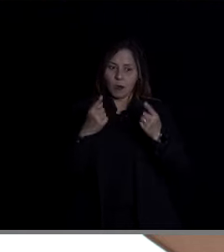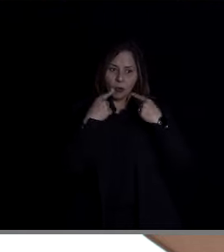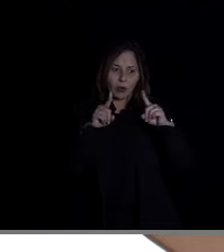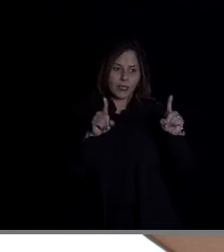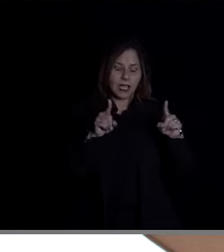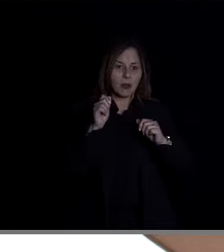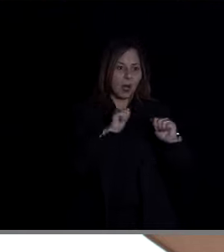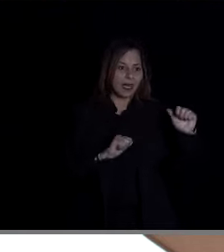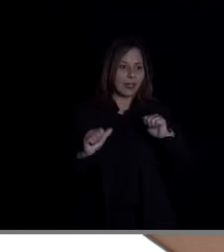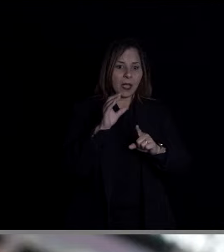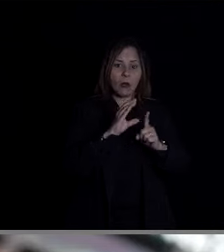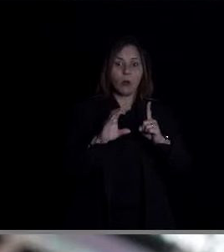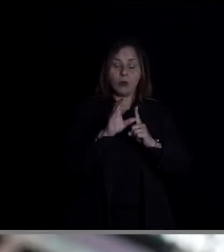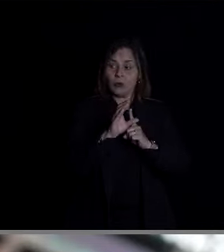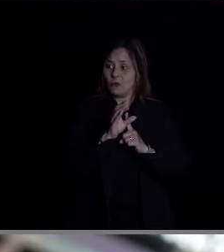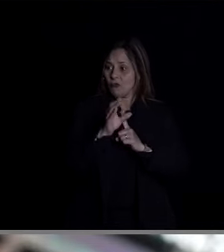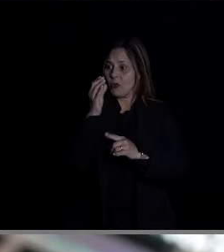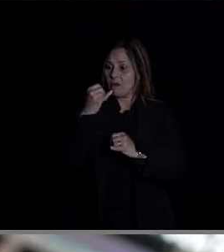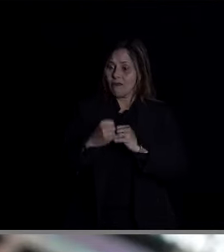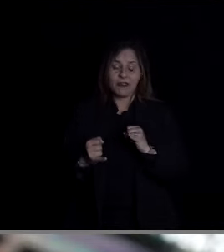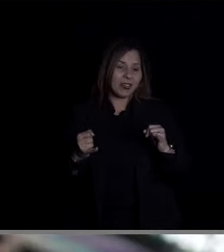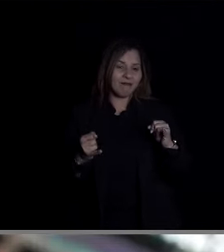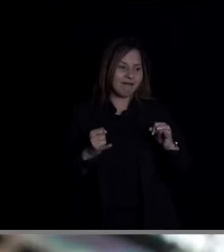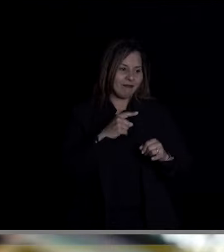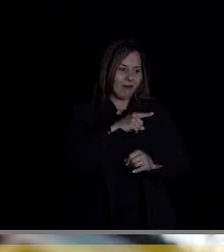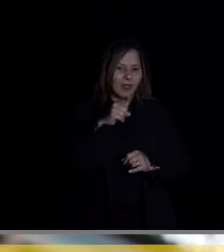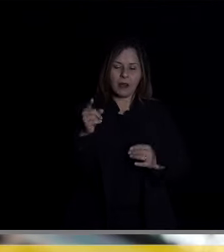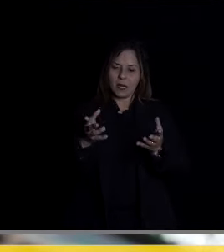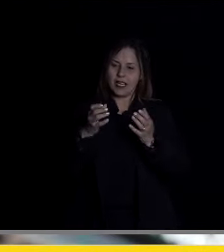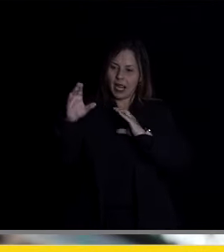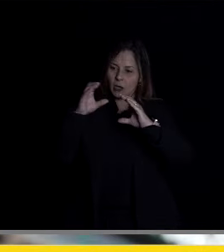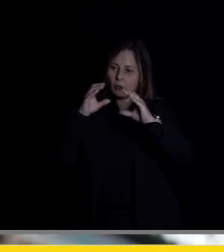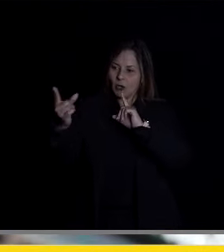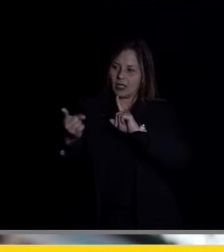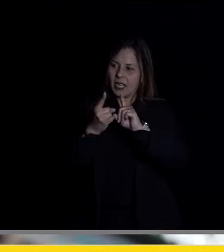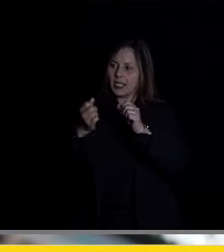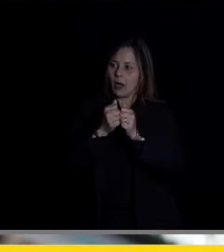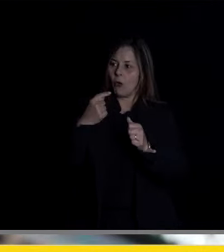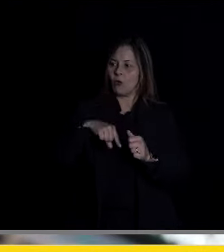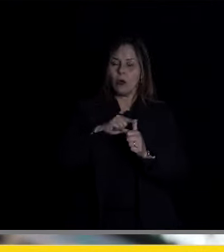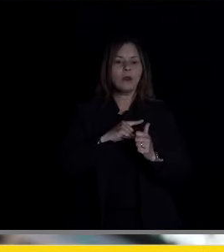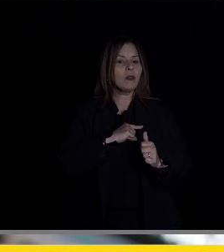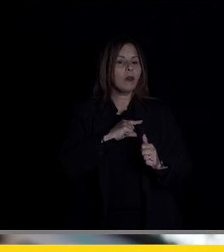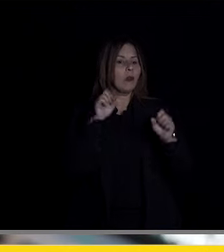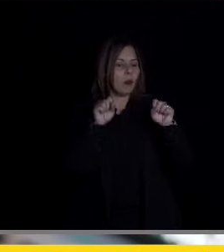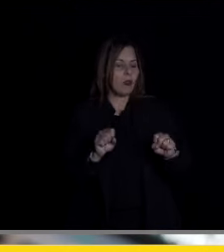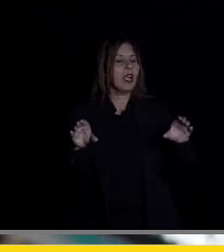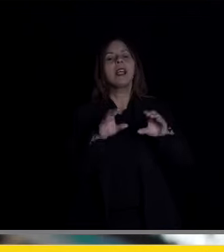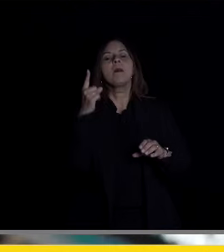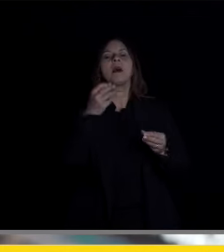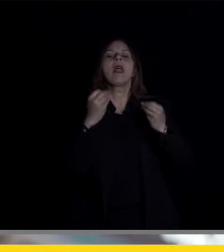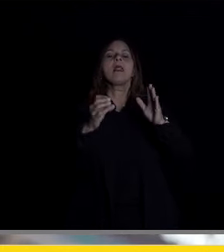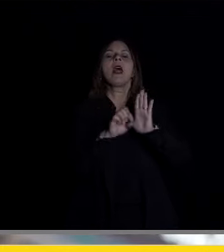sobre las actividades culturales y deportivas, en fin. Aquellos que quieran estar en comunicación directa con nosotros lo podrán hacer para darle ejemplo a